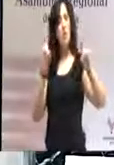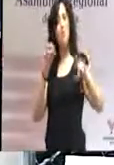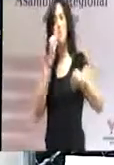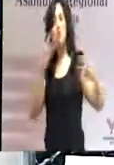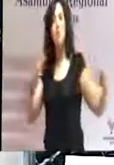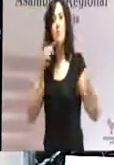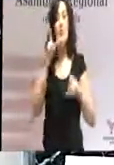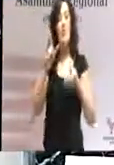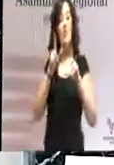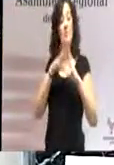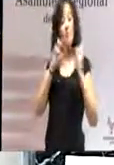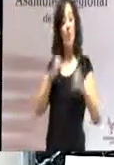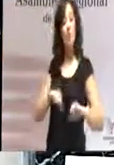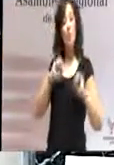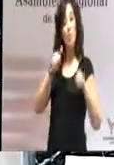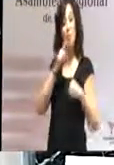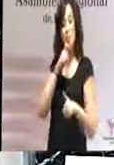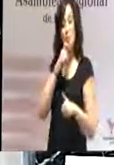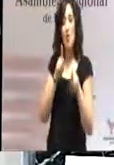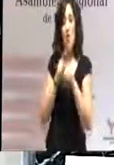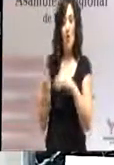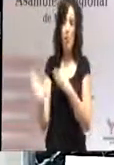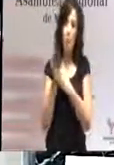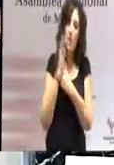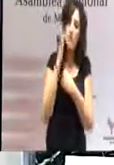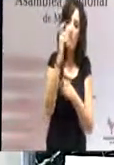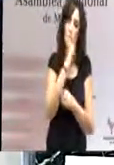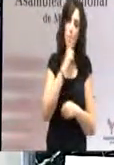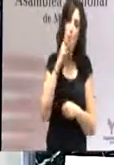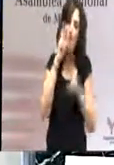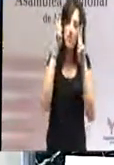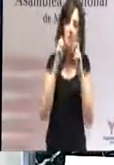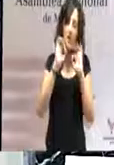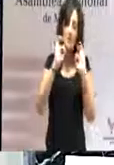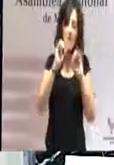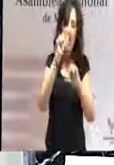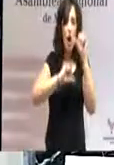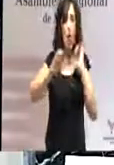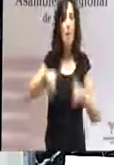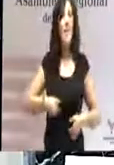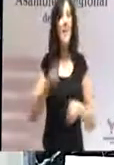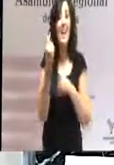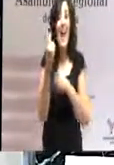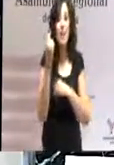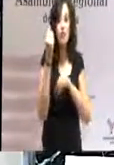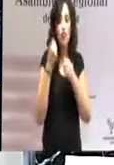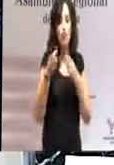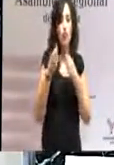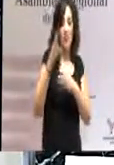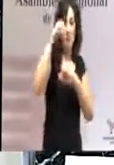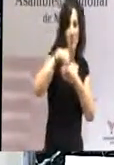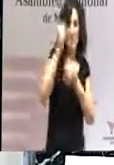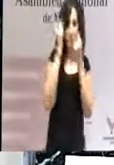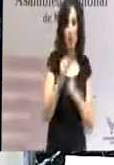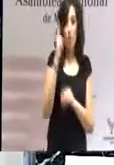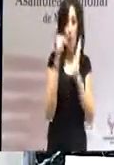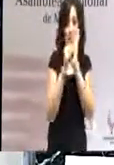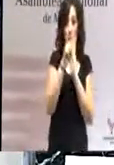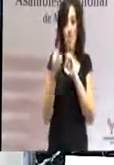debería arrancar con la propuesta y el compromiso, por su parte, de recuperar los niveles de gasto sobre el presupuesto que había antes de